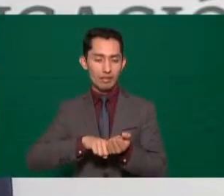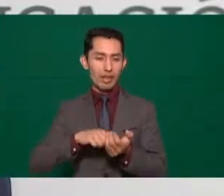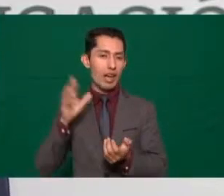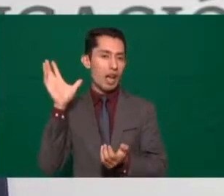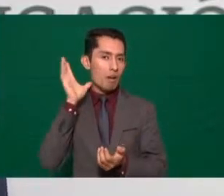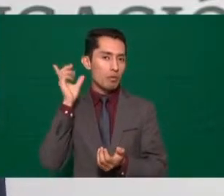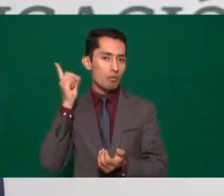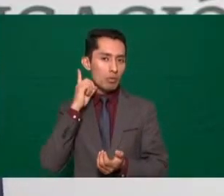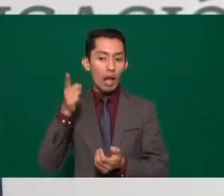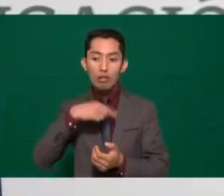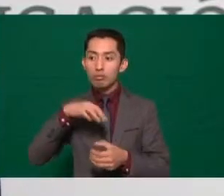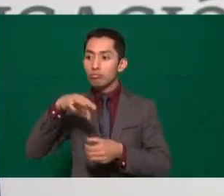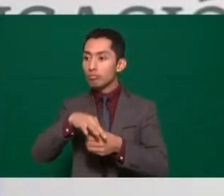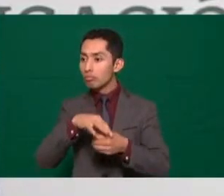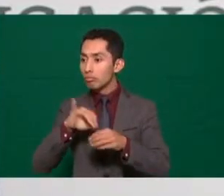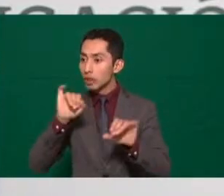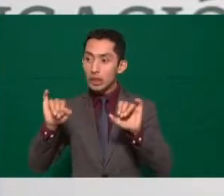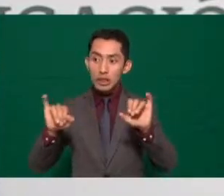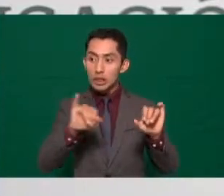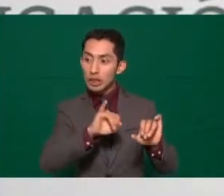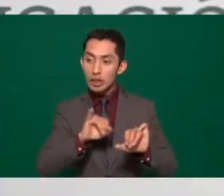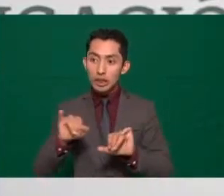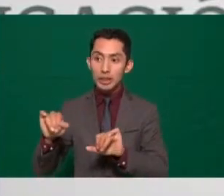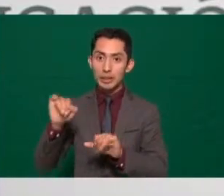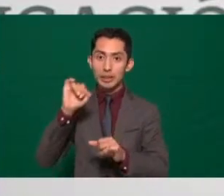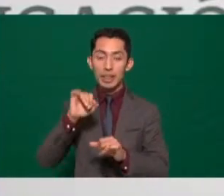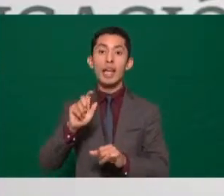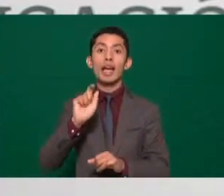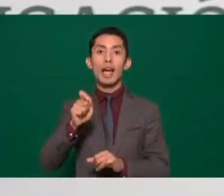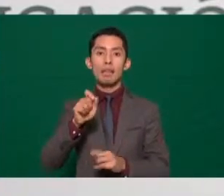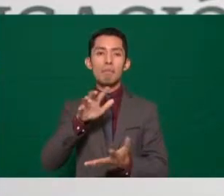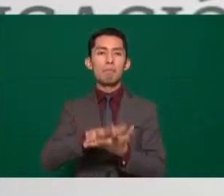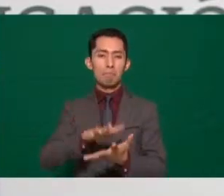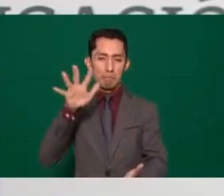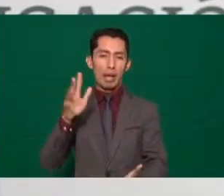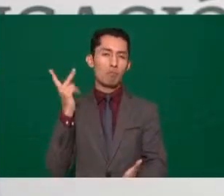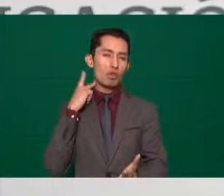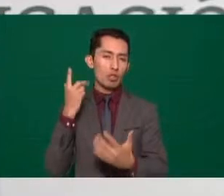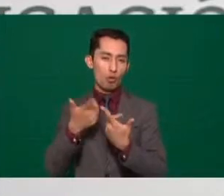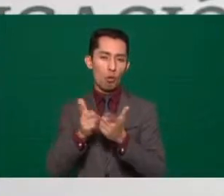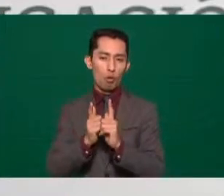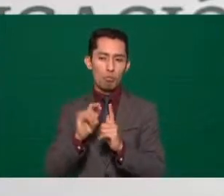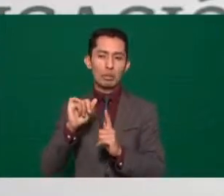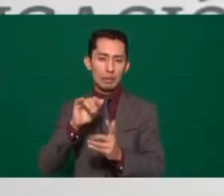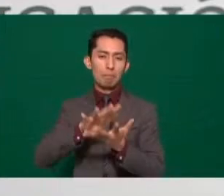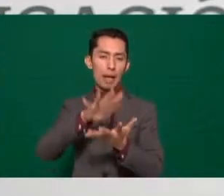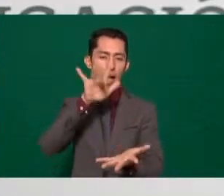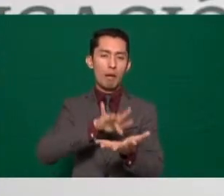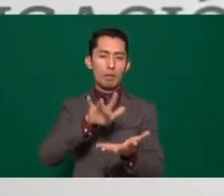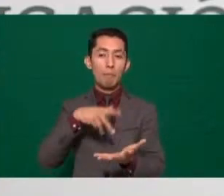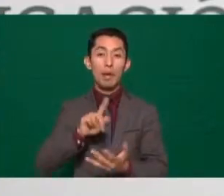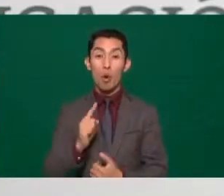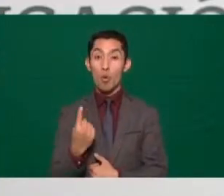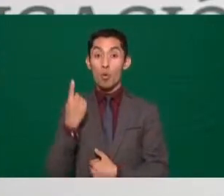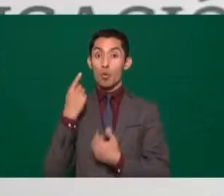Cámara de Diputados, casi todos los partidos, menos un partido.